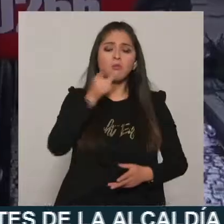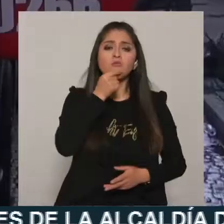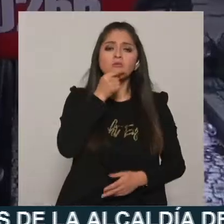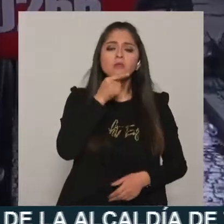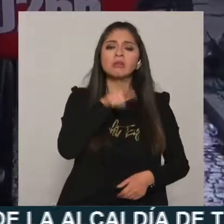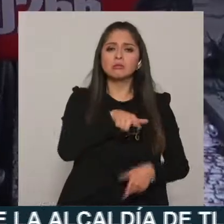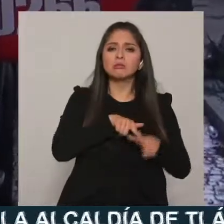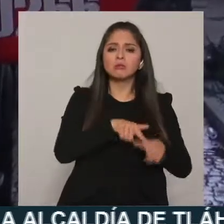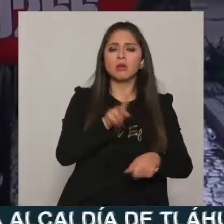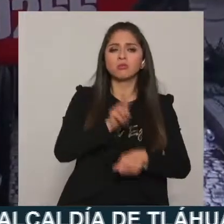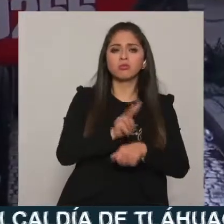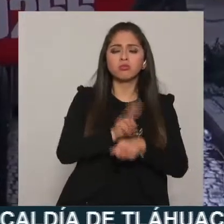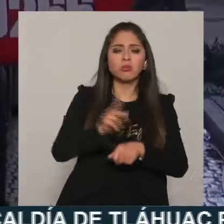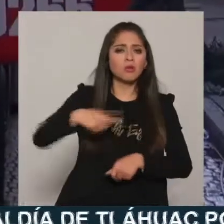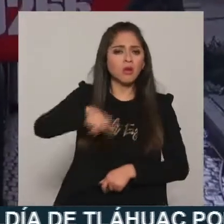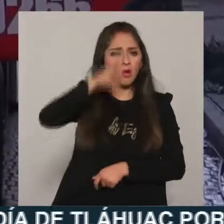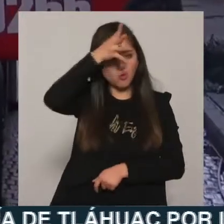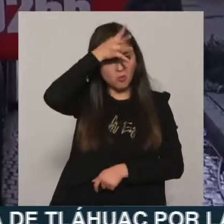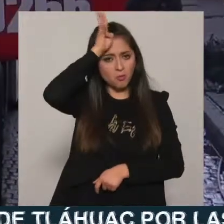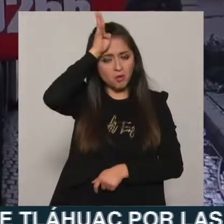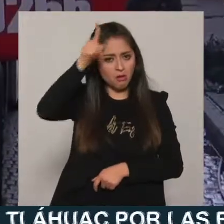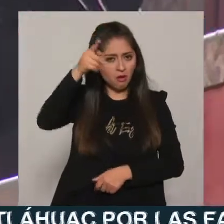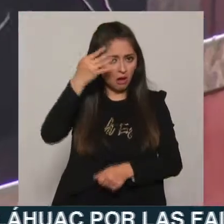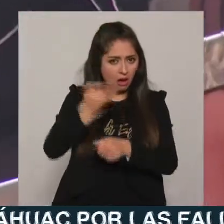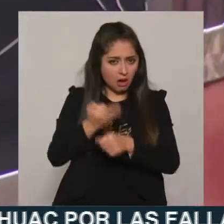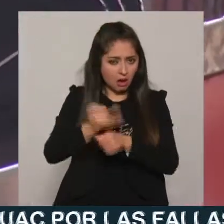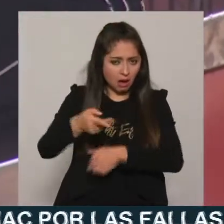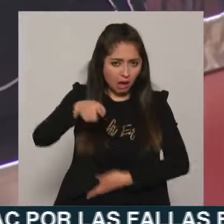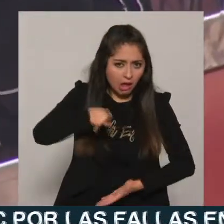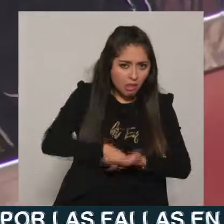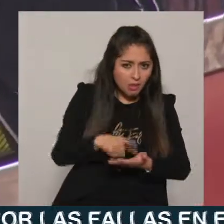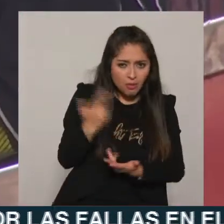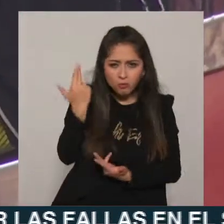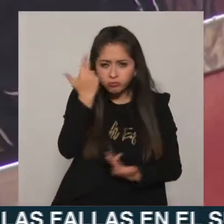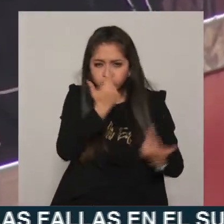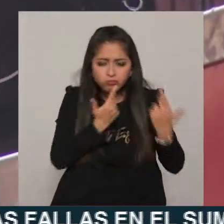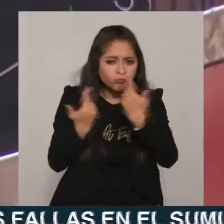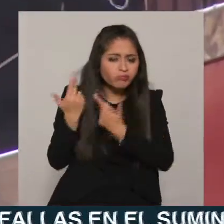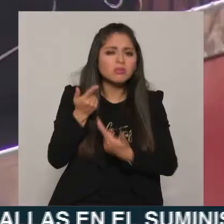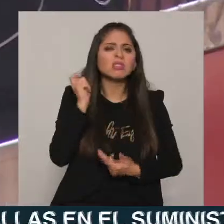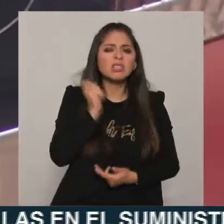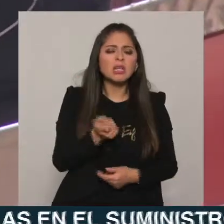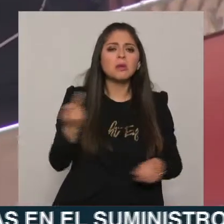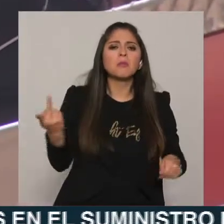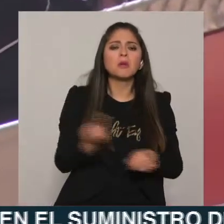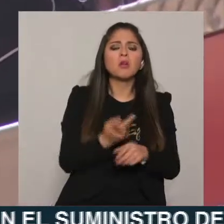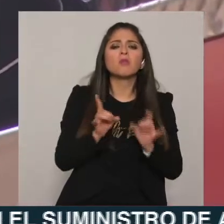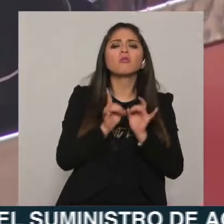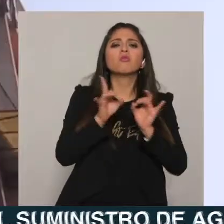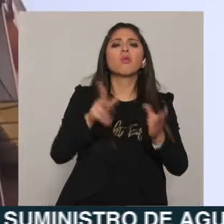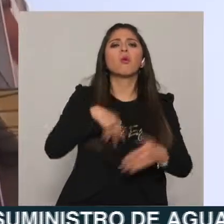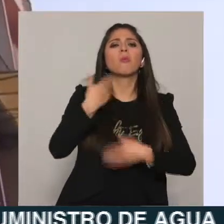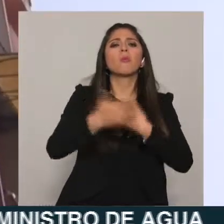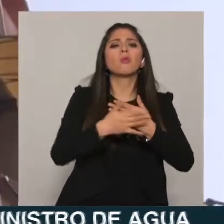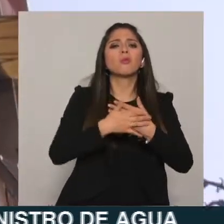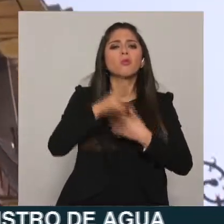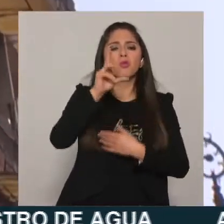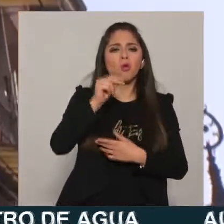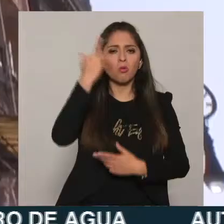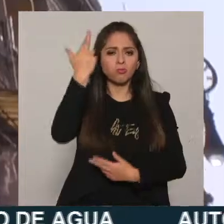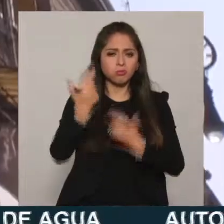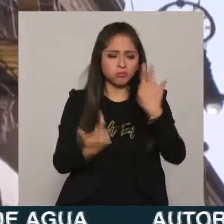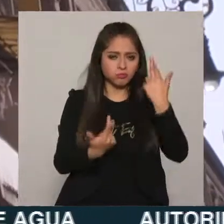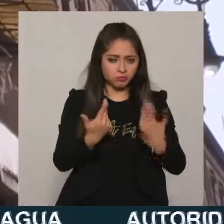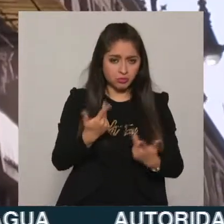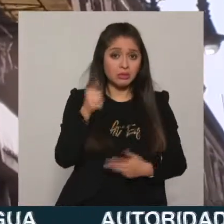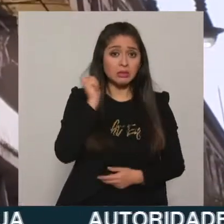y elementos del heroico cuerpo de bomberos se mantienen al interior haciendo una evaluación del mismo para descartar otros derrumbes. Y es que debido al